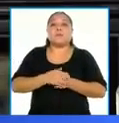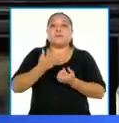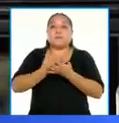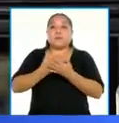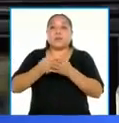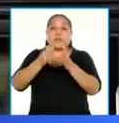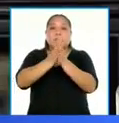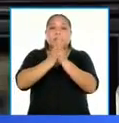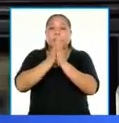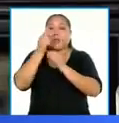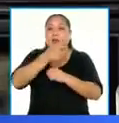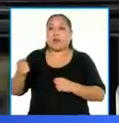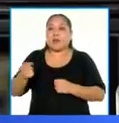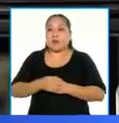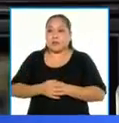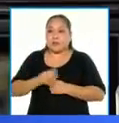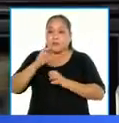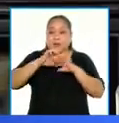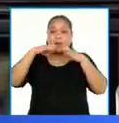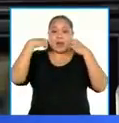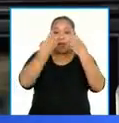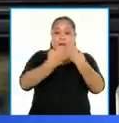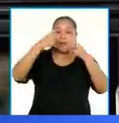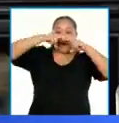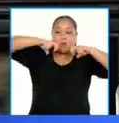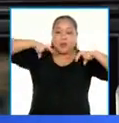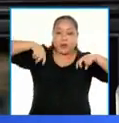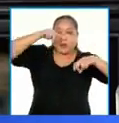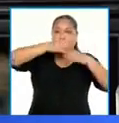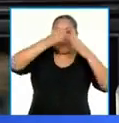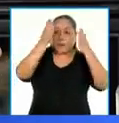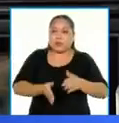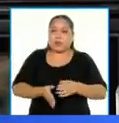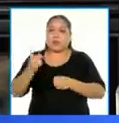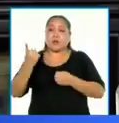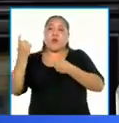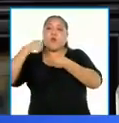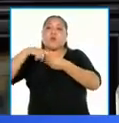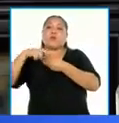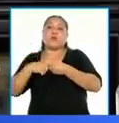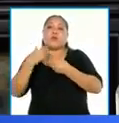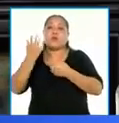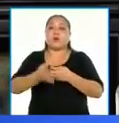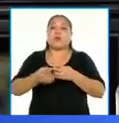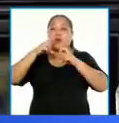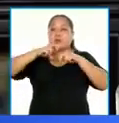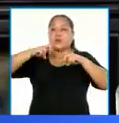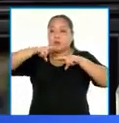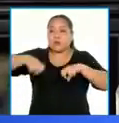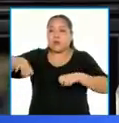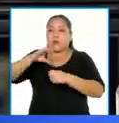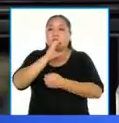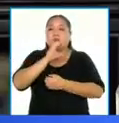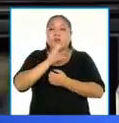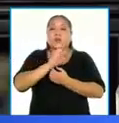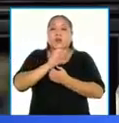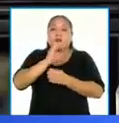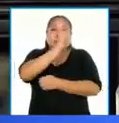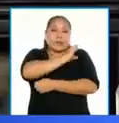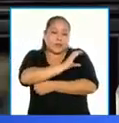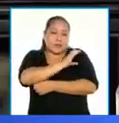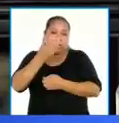se solicitaron para el equipo de investigación vinculado a los ensayos clínicos. Entonces,